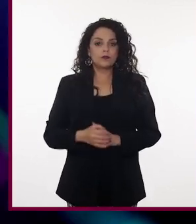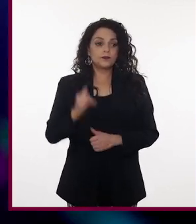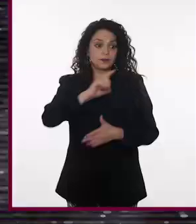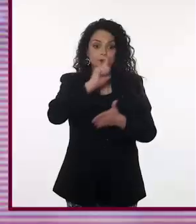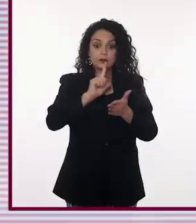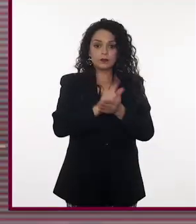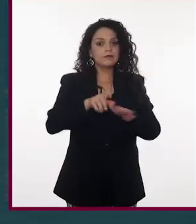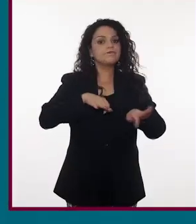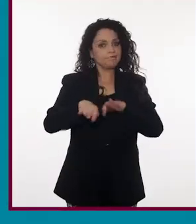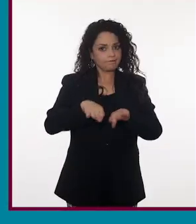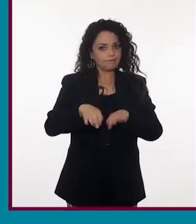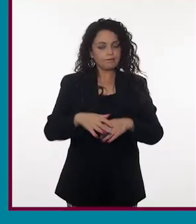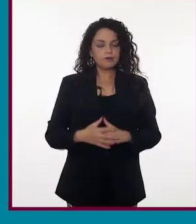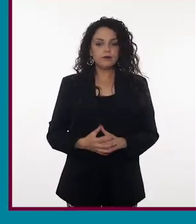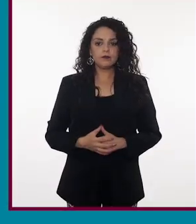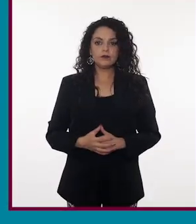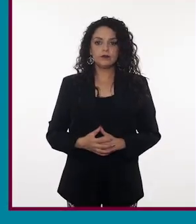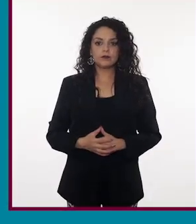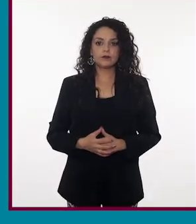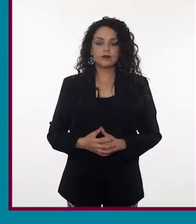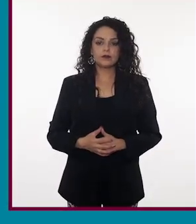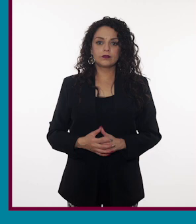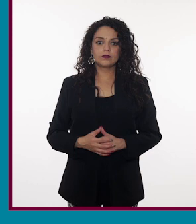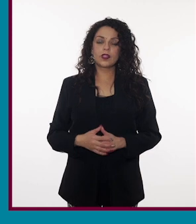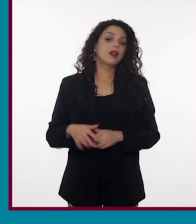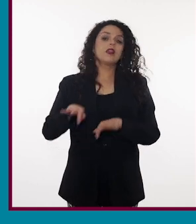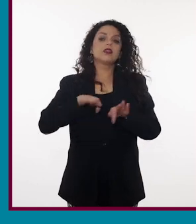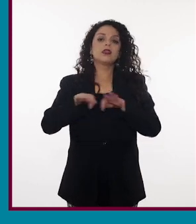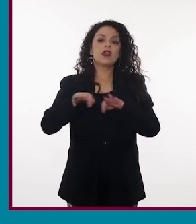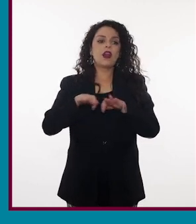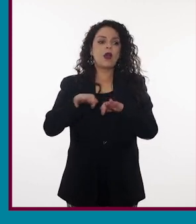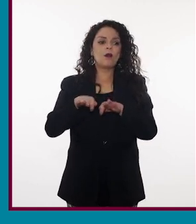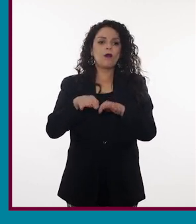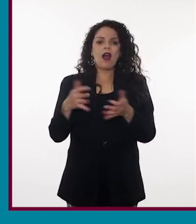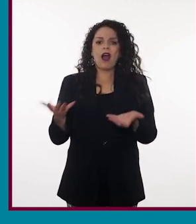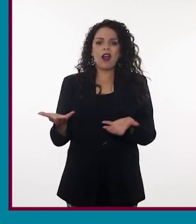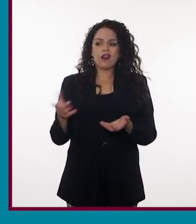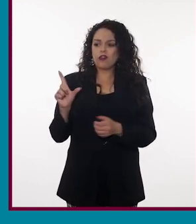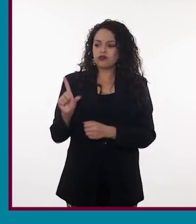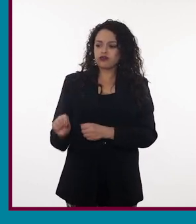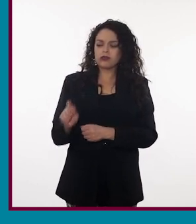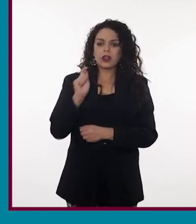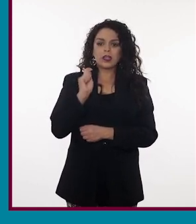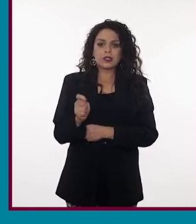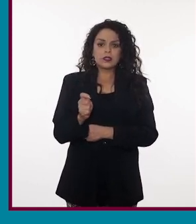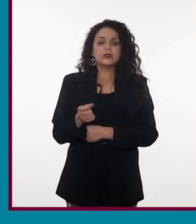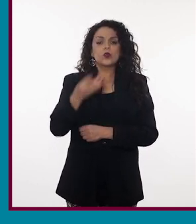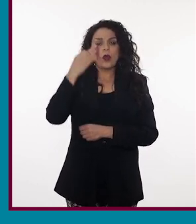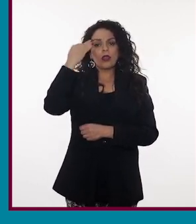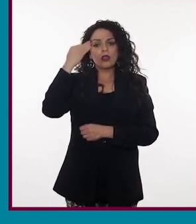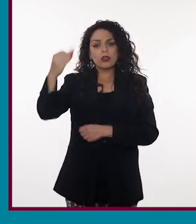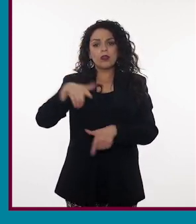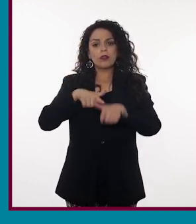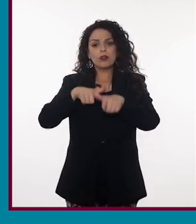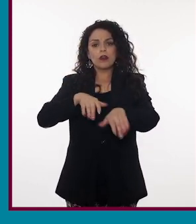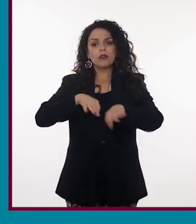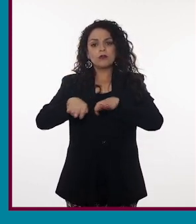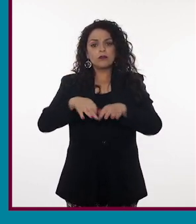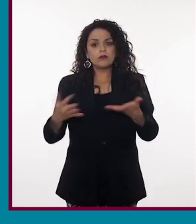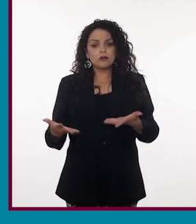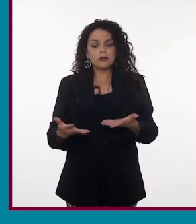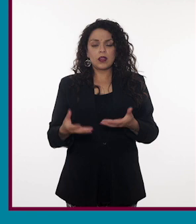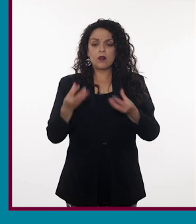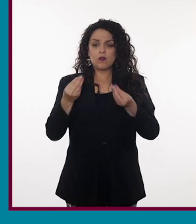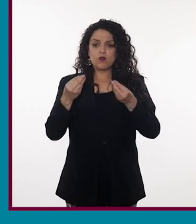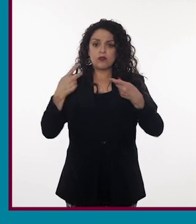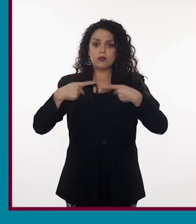laborales. Un empleo precario se define por la incertidumbre relativa a su duración, la multiplicidad de